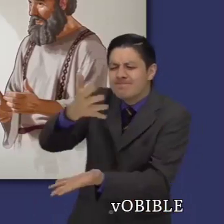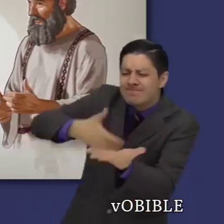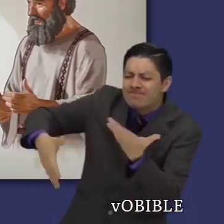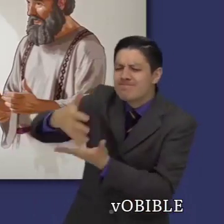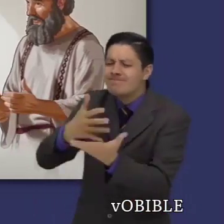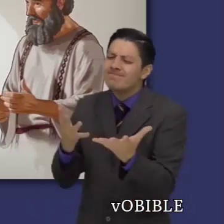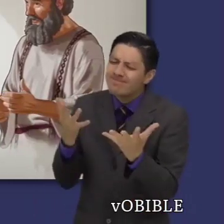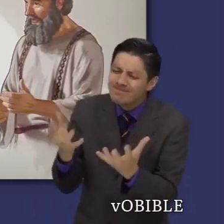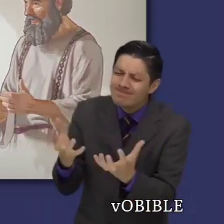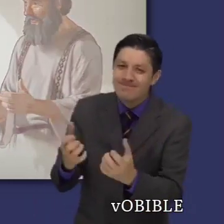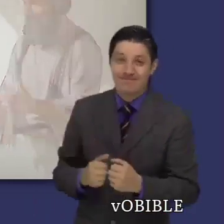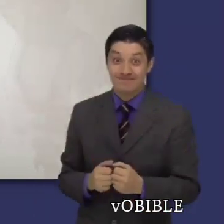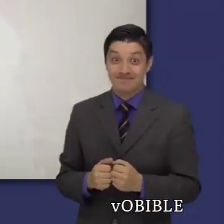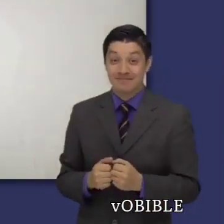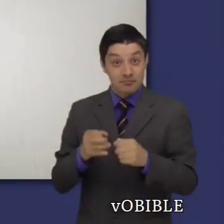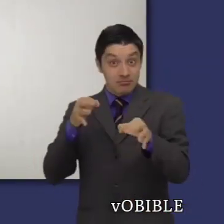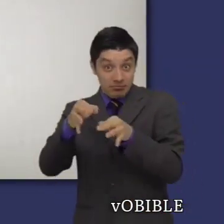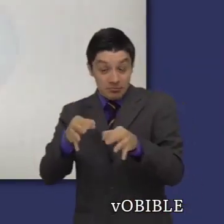ánimo.